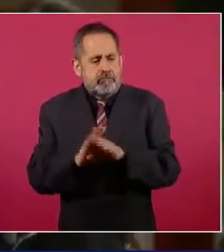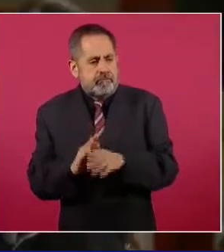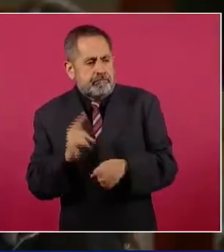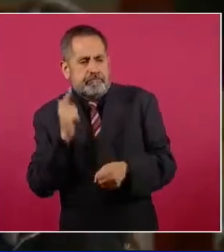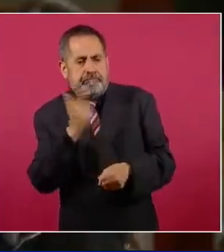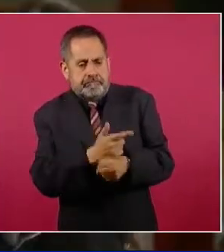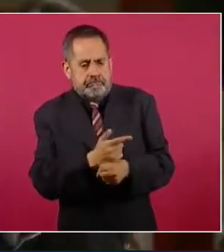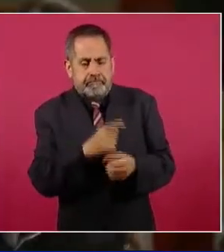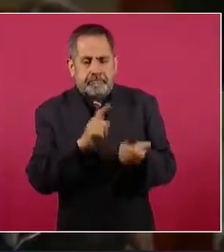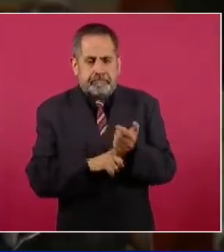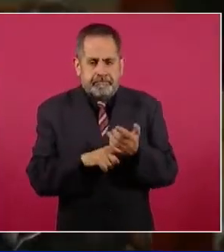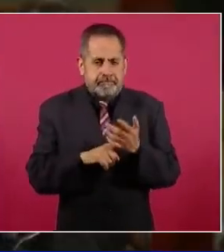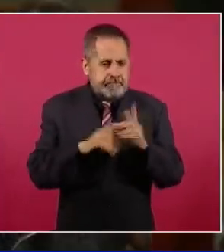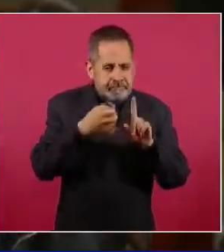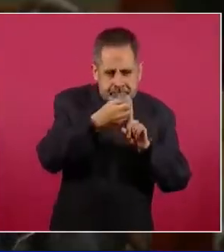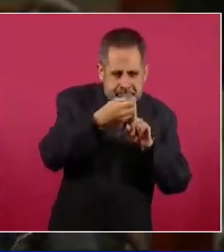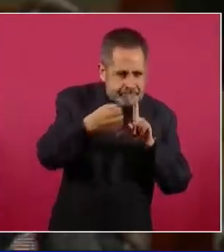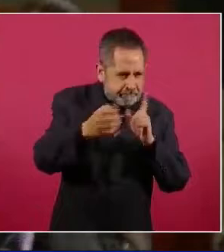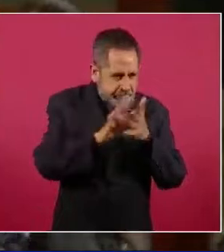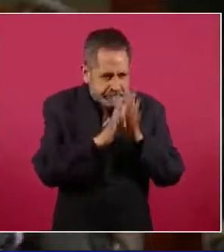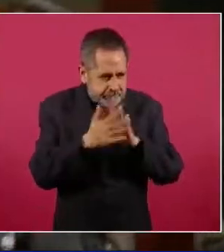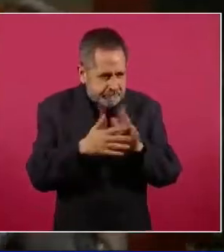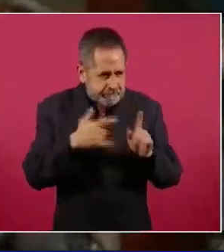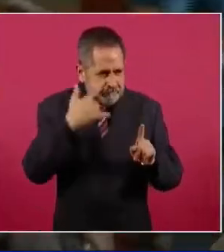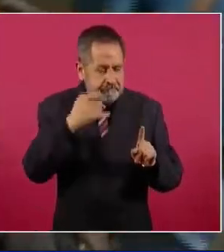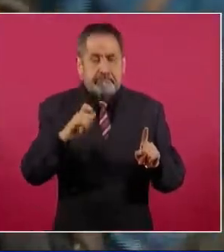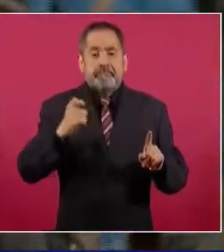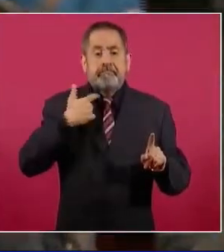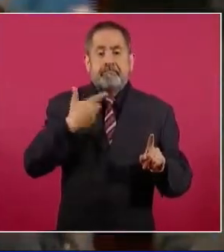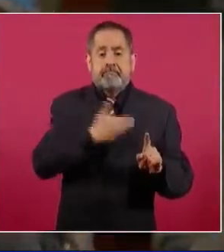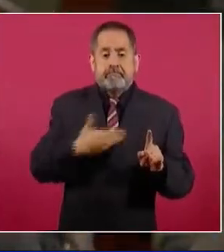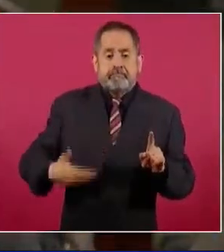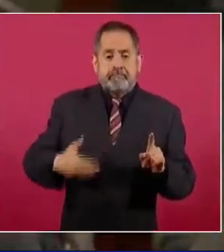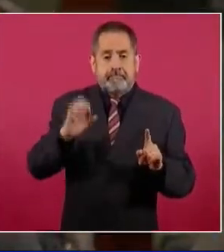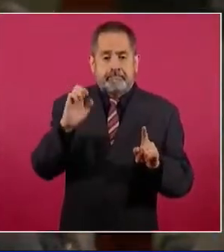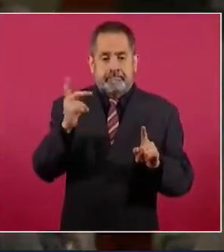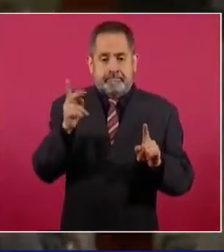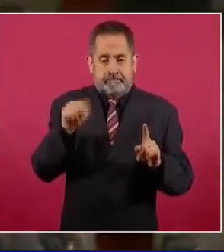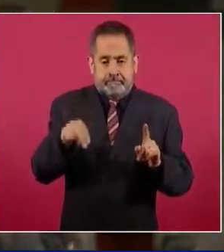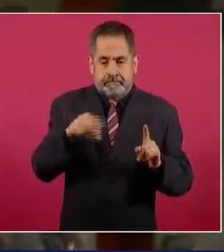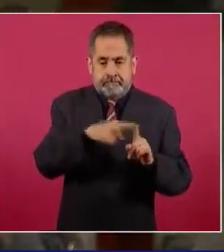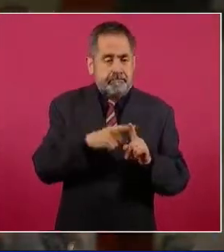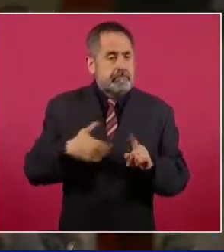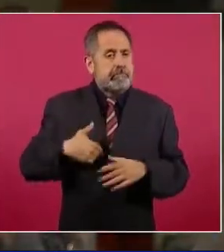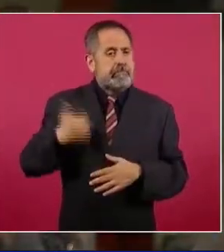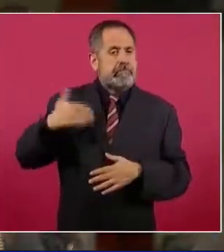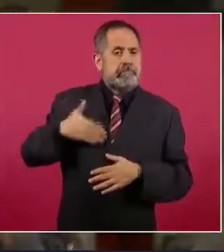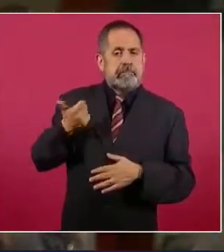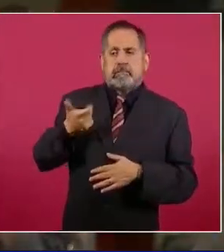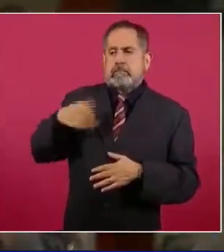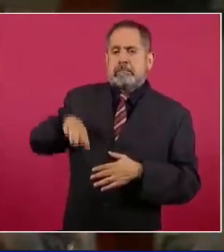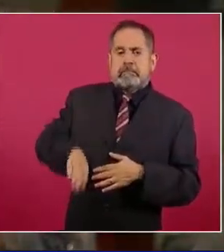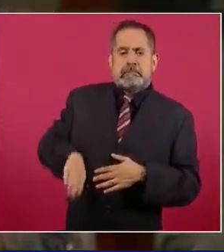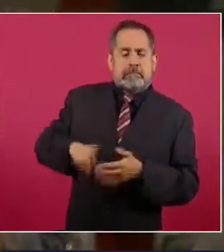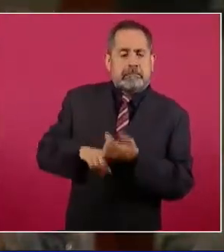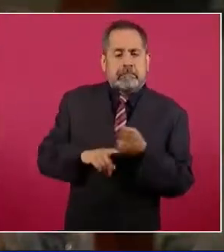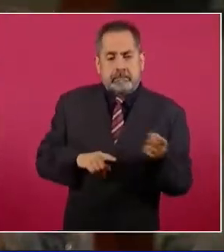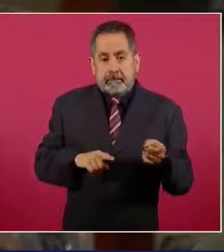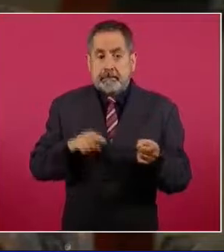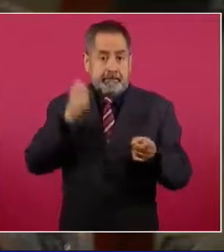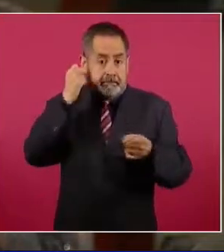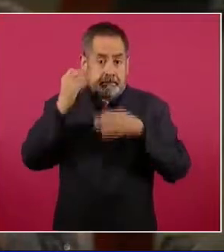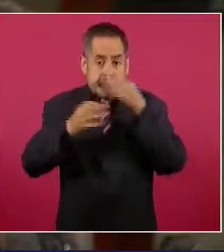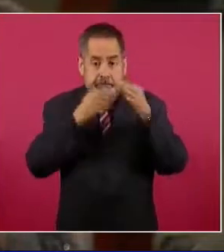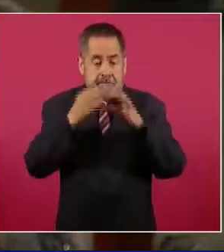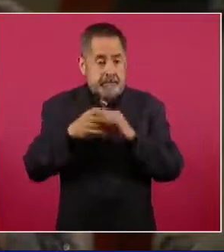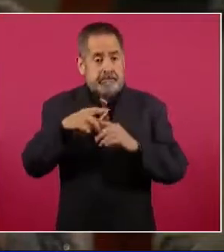un esquema de operaciones inusuales donde el expresidente Enrique Peña Nieto obtuvo beneficios económicos. De hecho, en esa